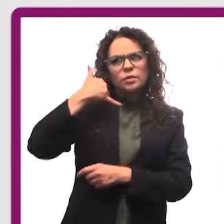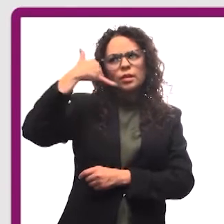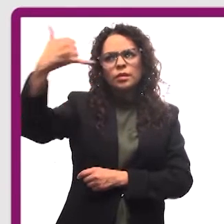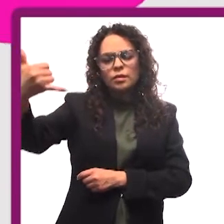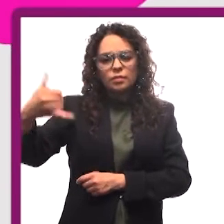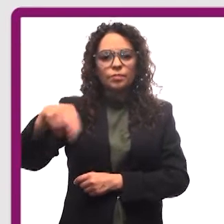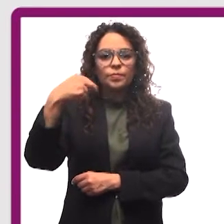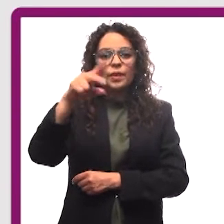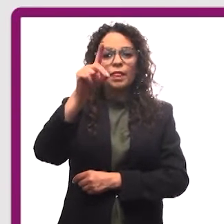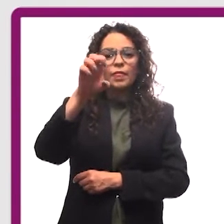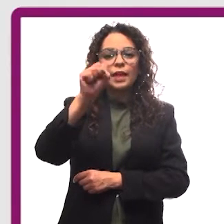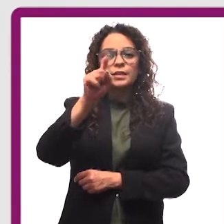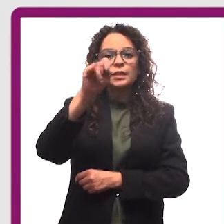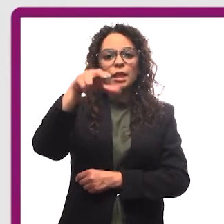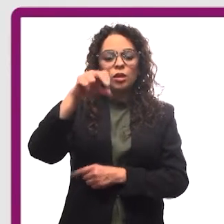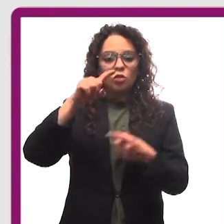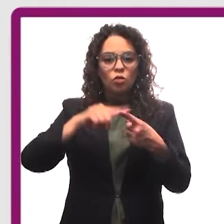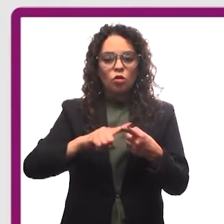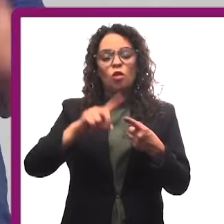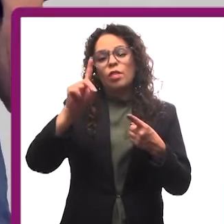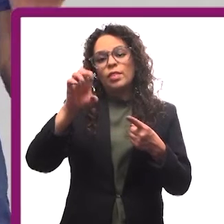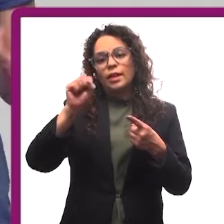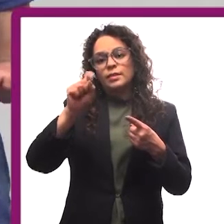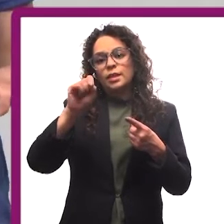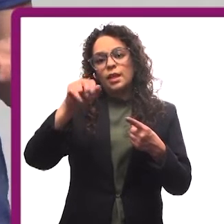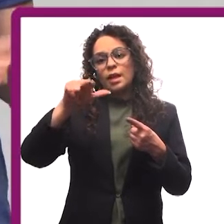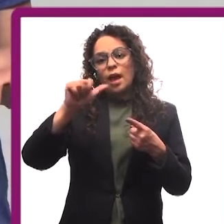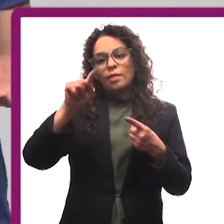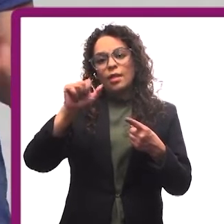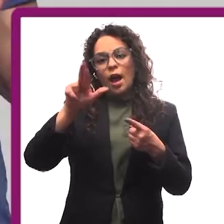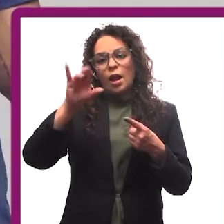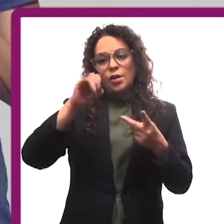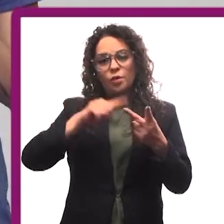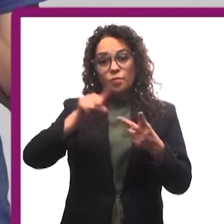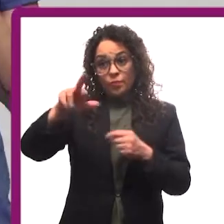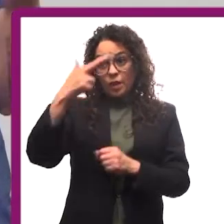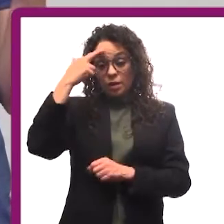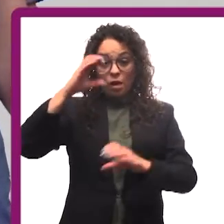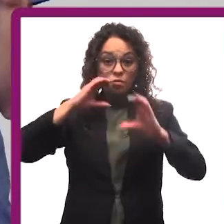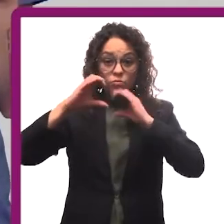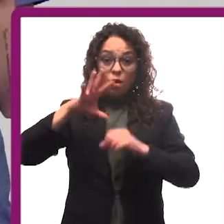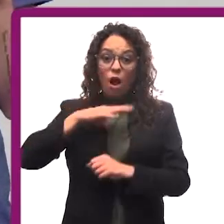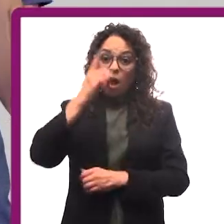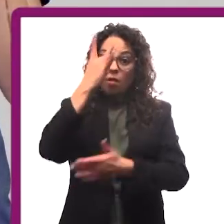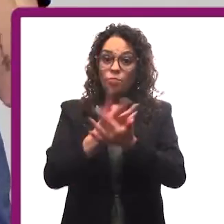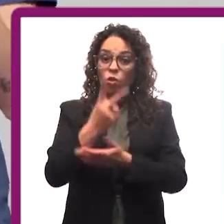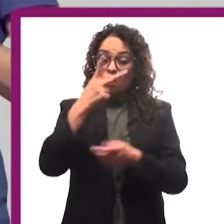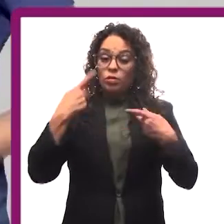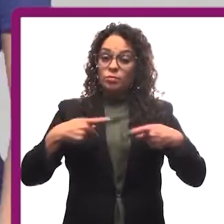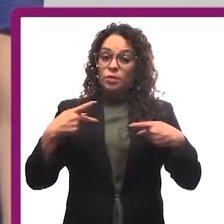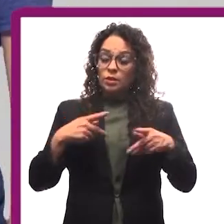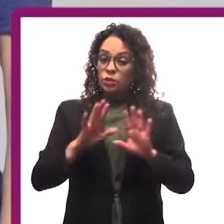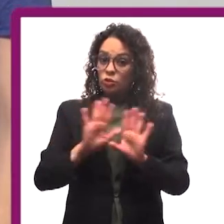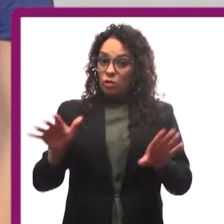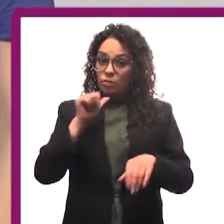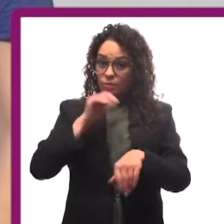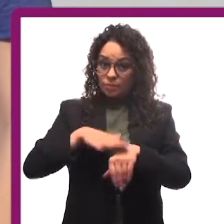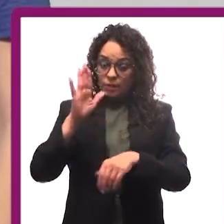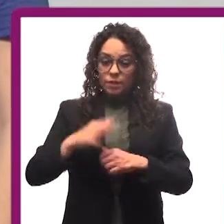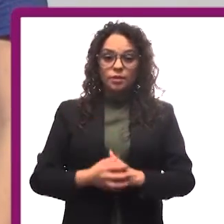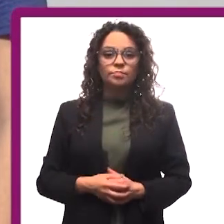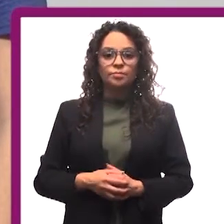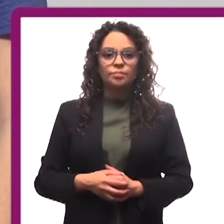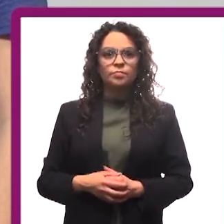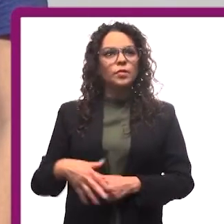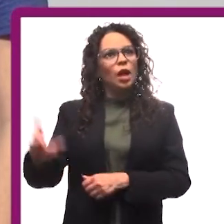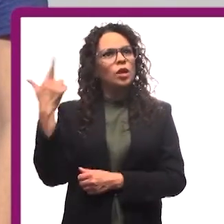llama destino o destinatario. Recordemos que la comunicación solo existe entre dos personas como mínimo. ¿Y